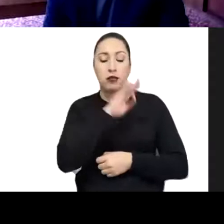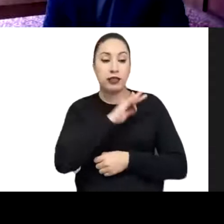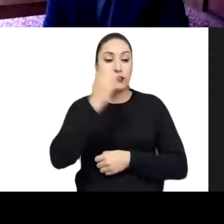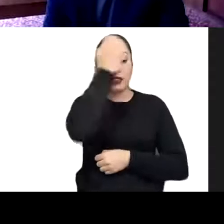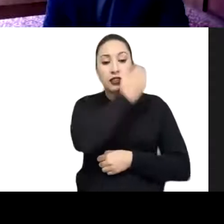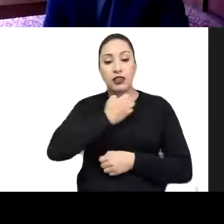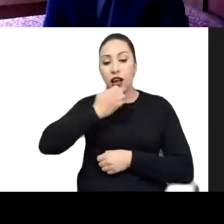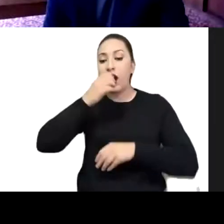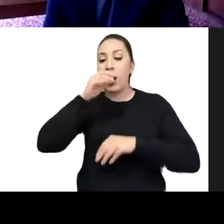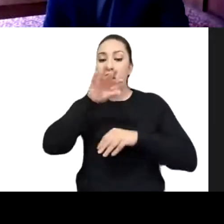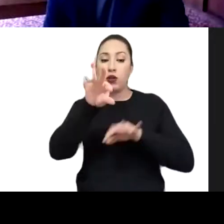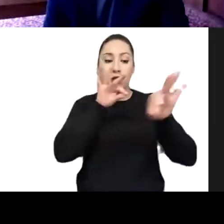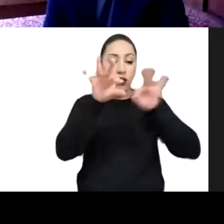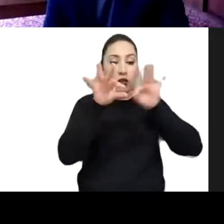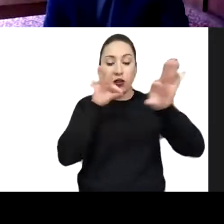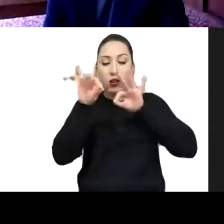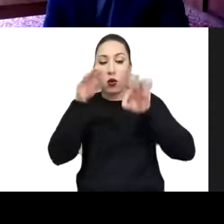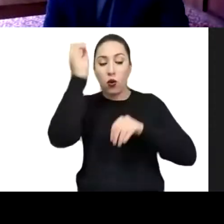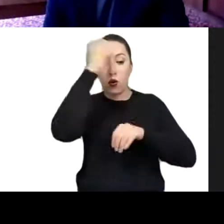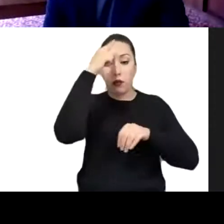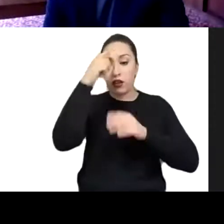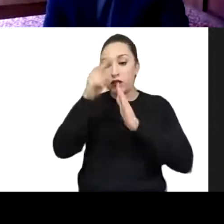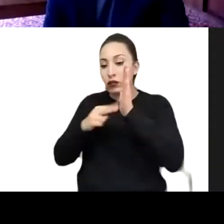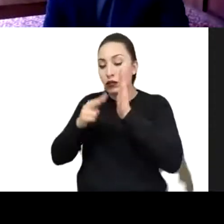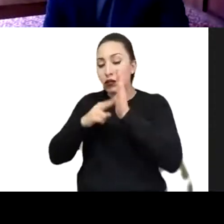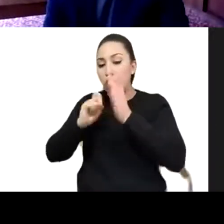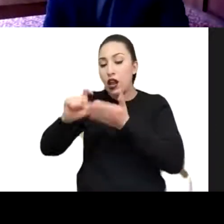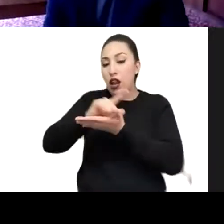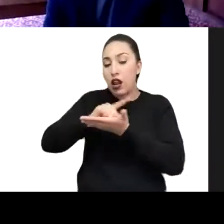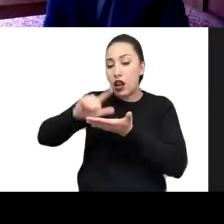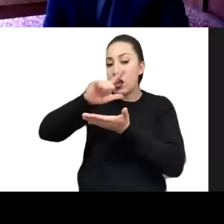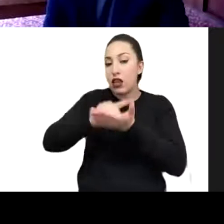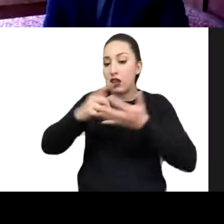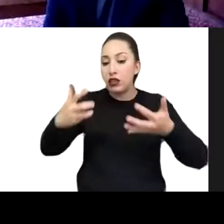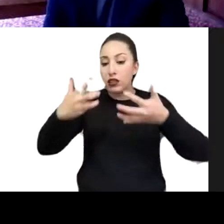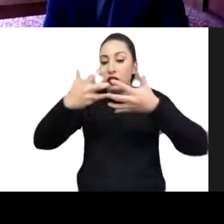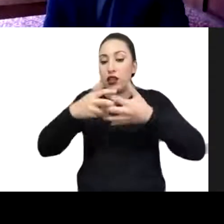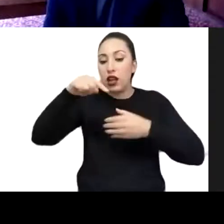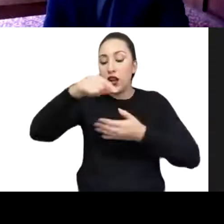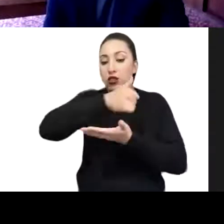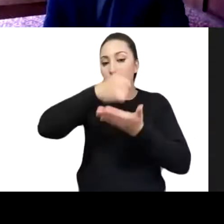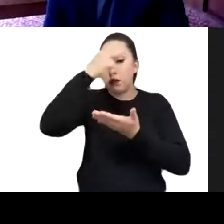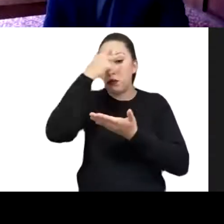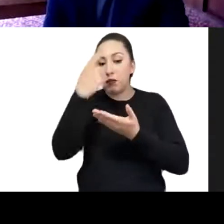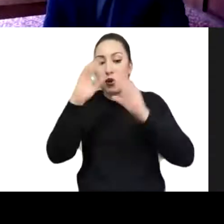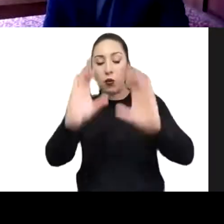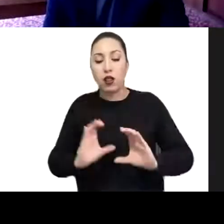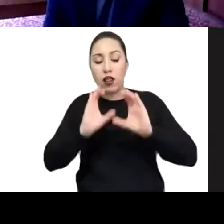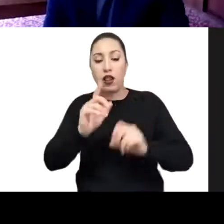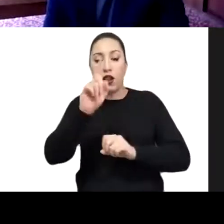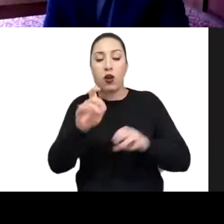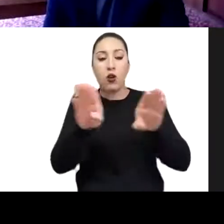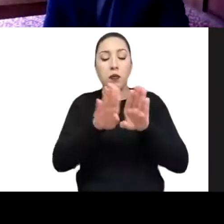marco normativo para adecuar la gestión integral del agua a las tendencias y